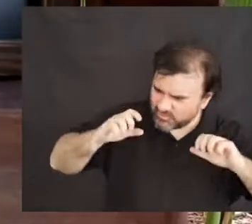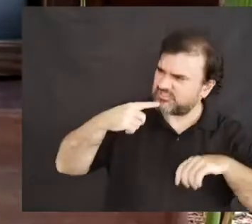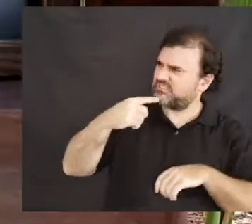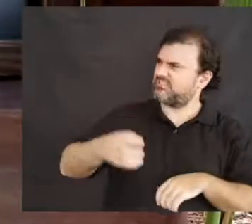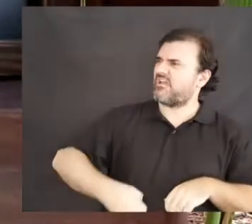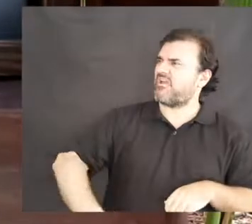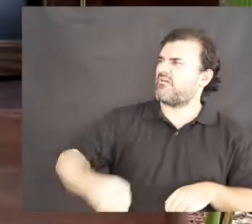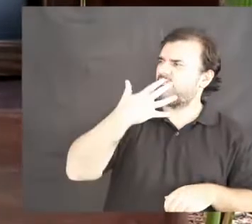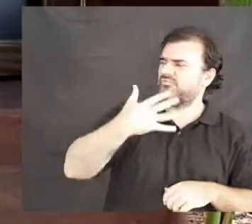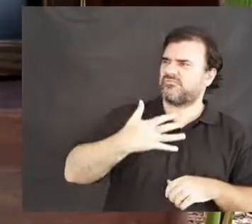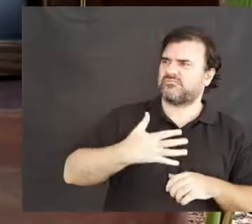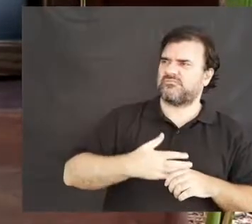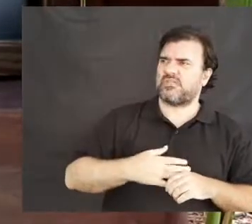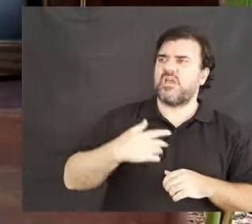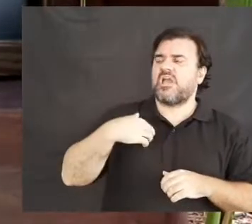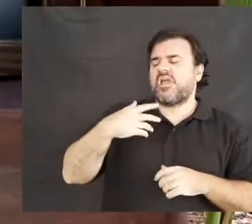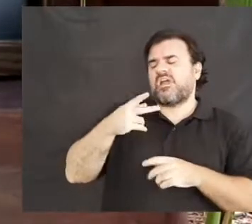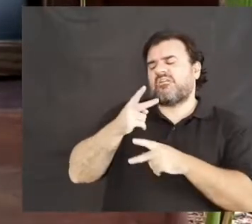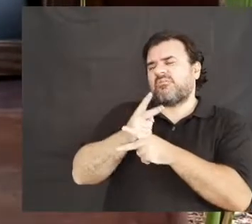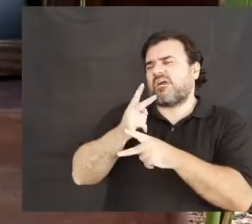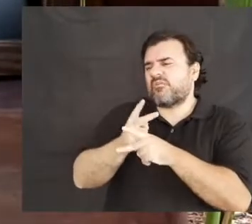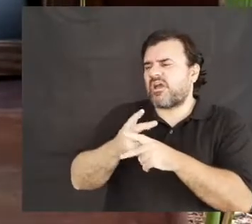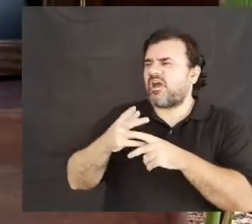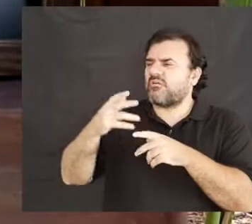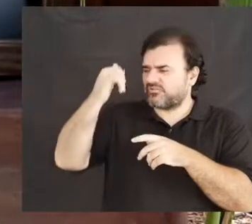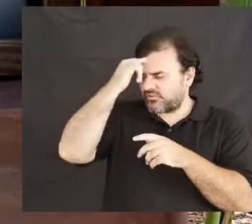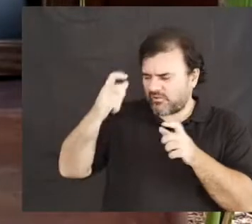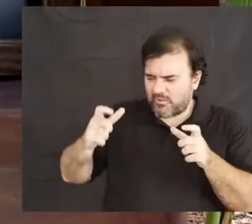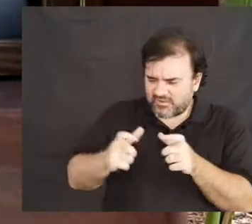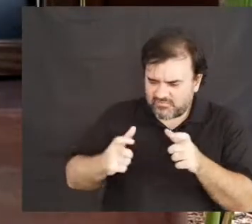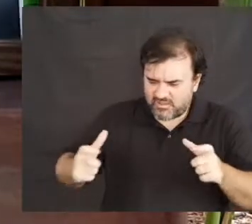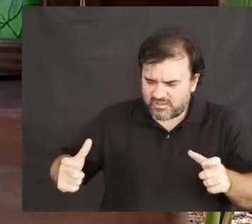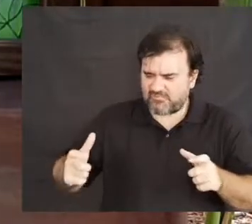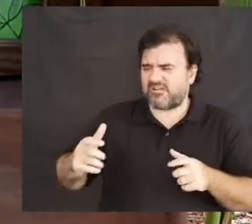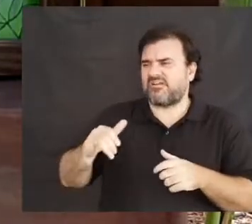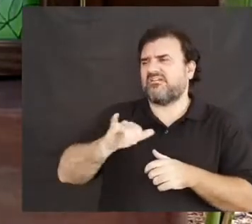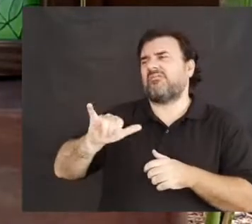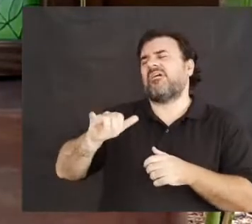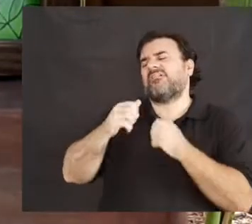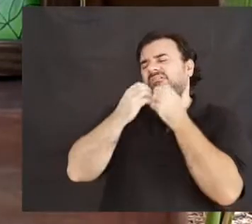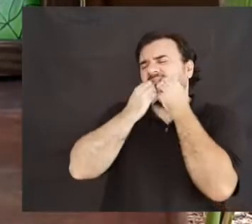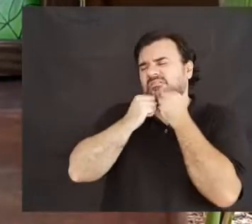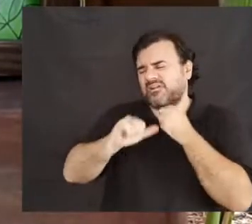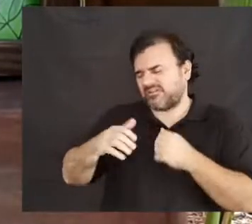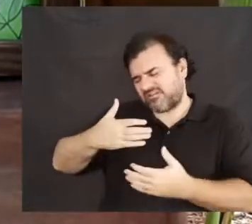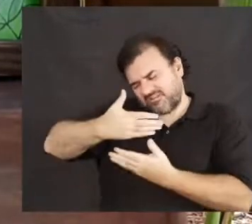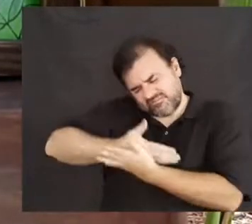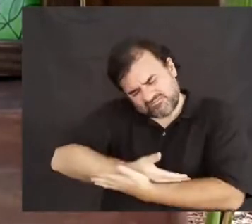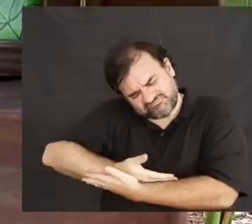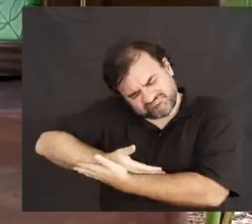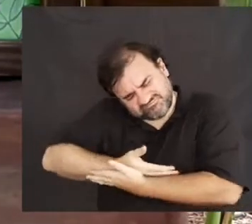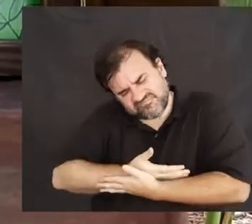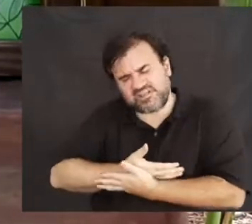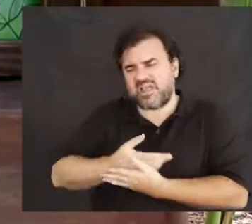juncho Marcelo. Lo había criado y lo quería como un hijo, su único hijo. Hombre solitario.